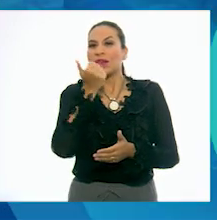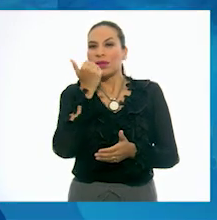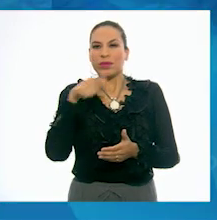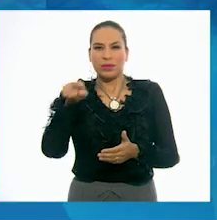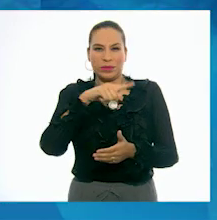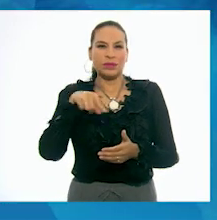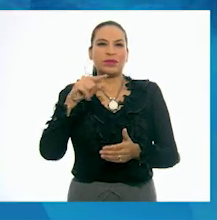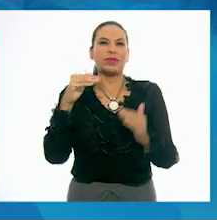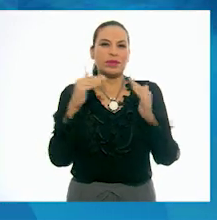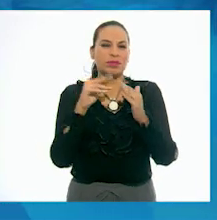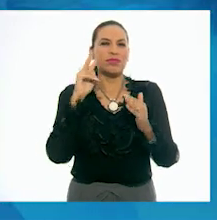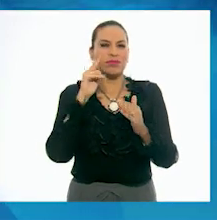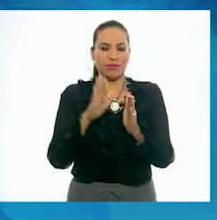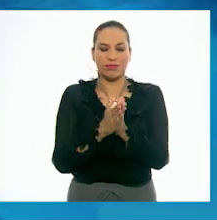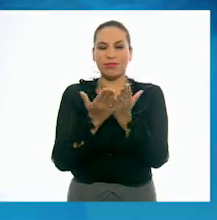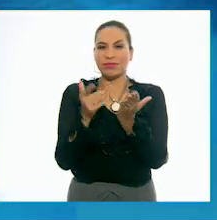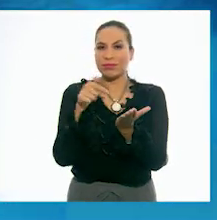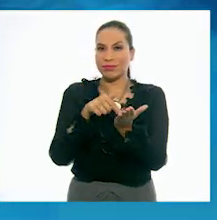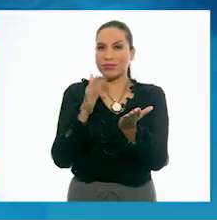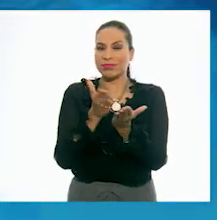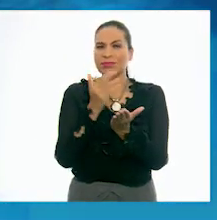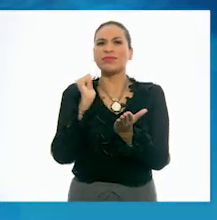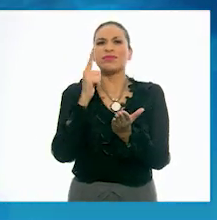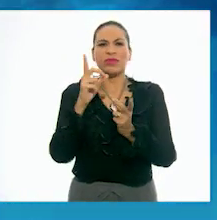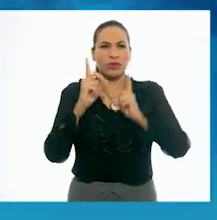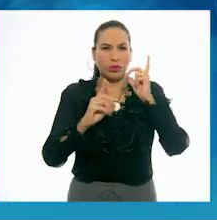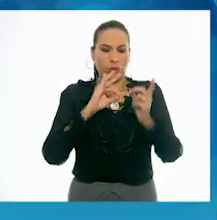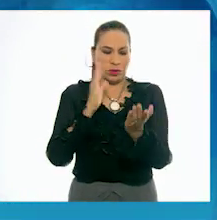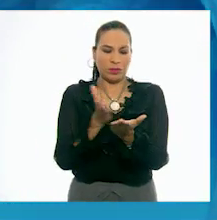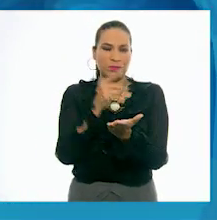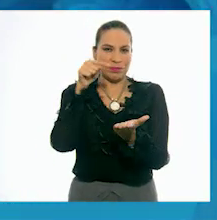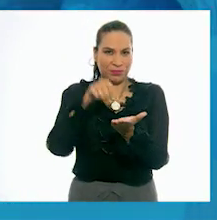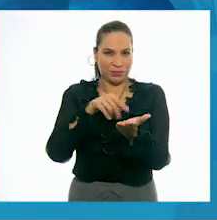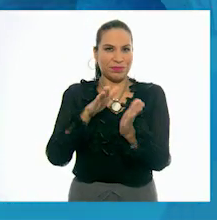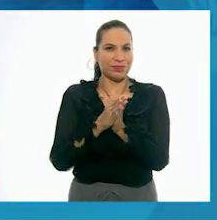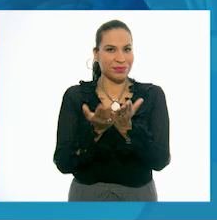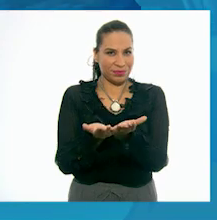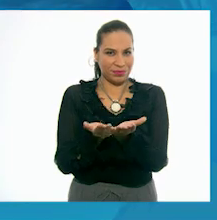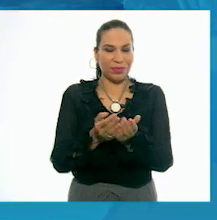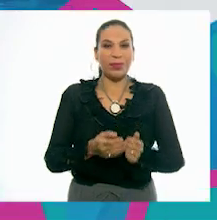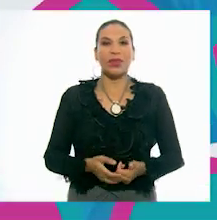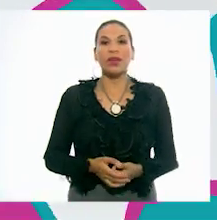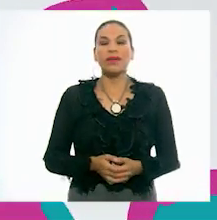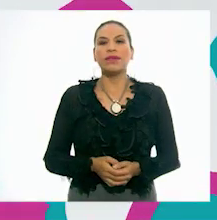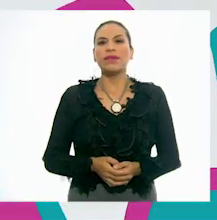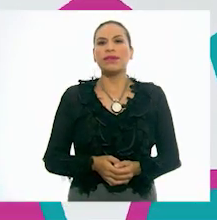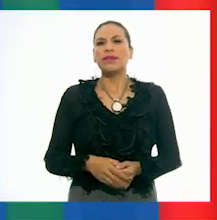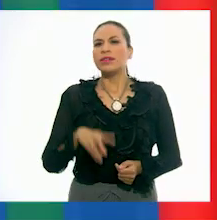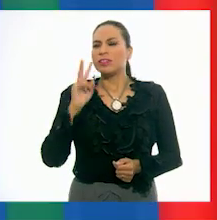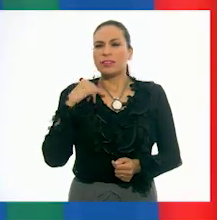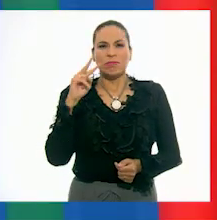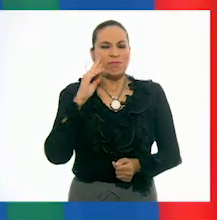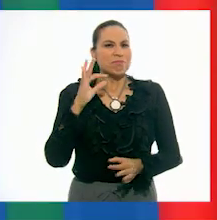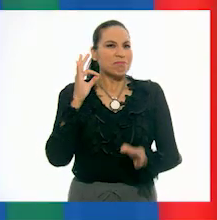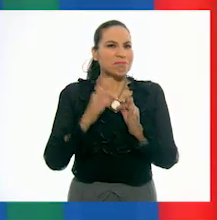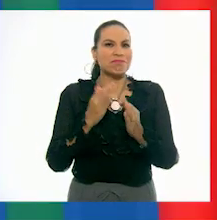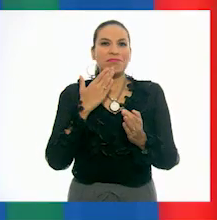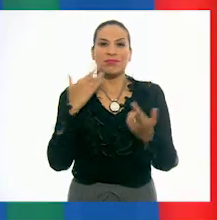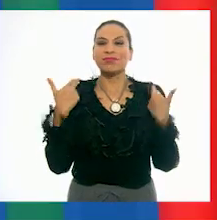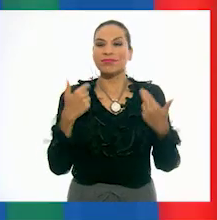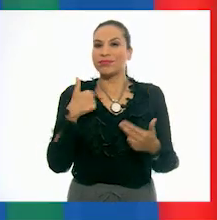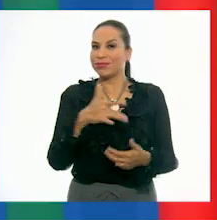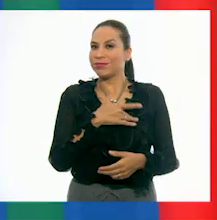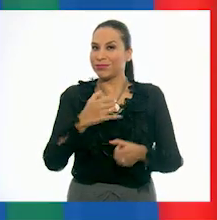su libro de texto de historia, ya que cualquier duda podemos consultarla ahí. Me parece perfecto, maestra.